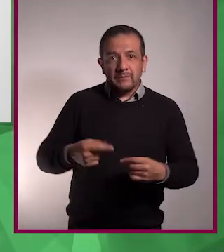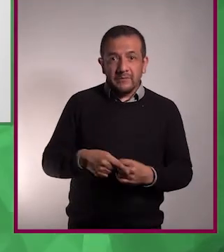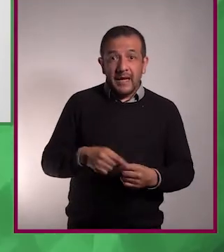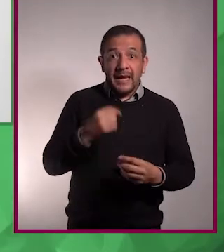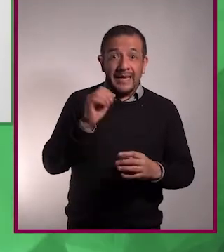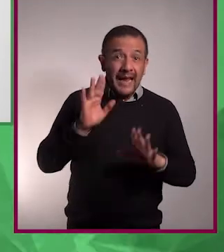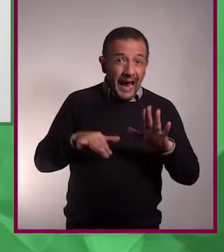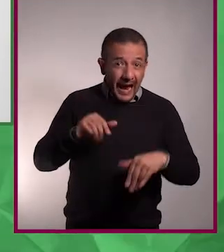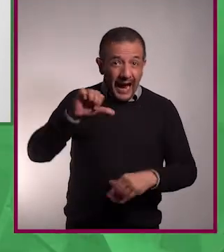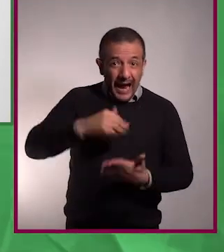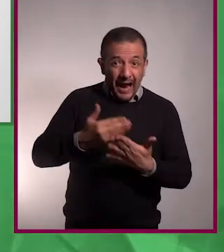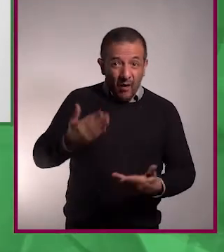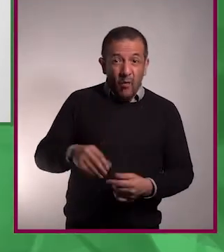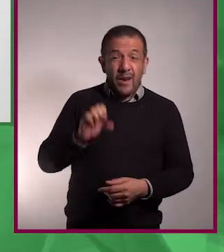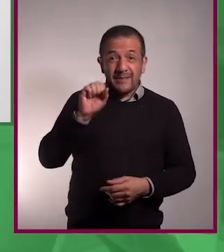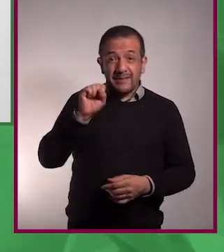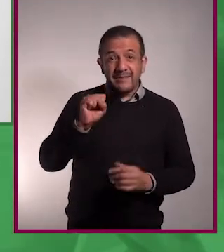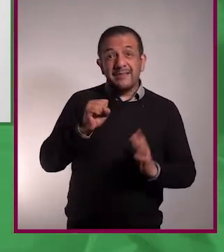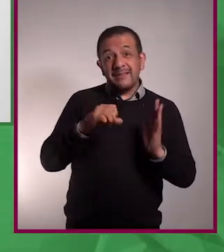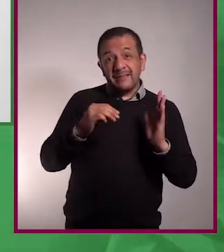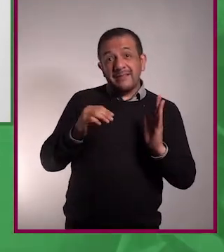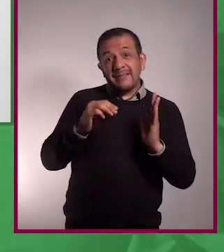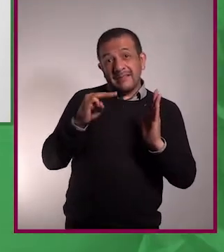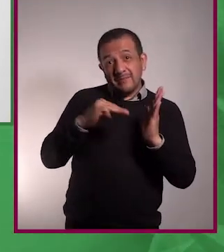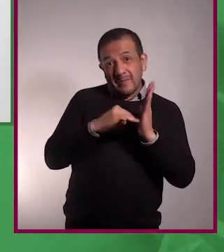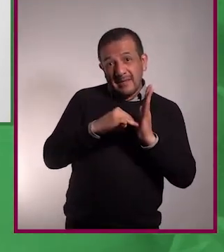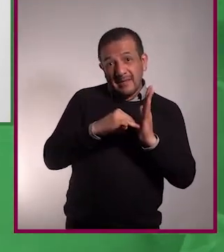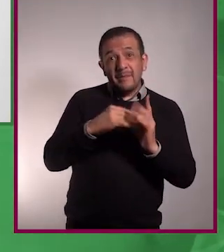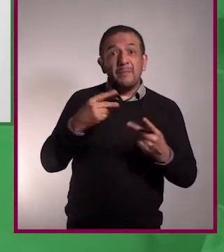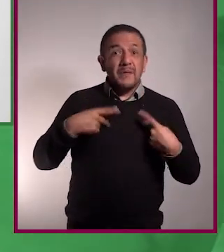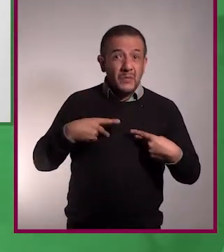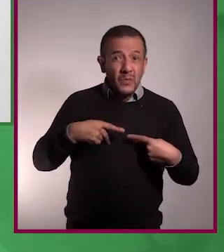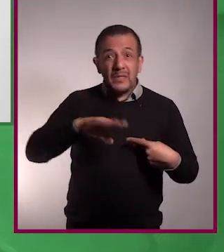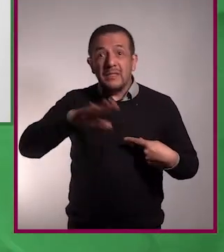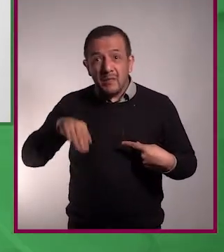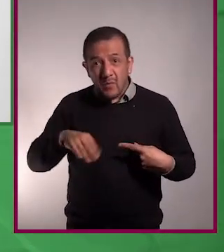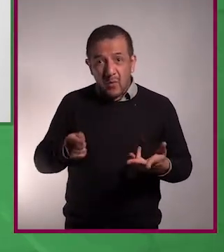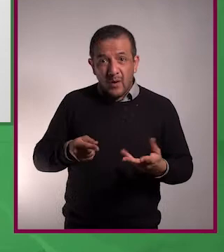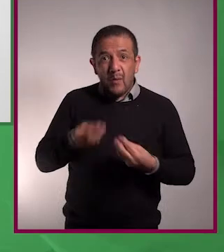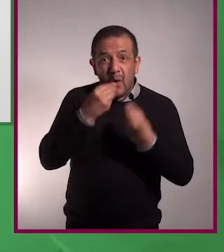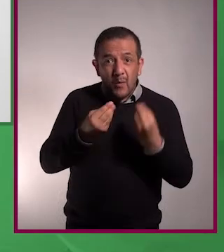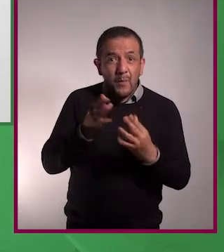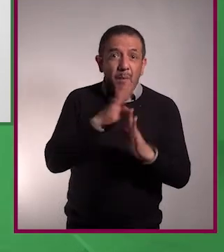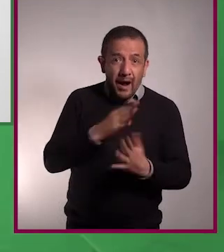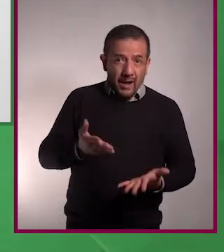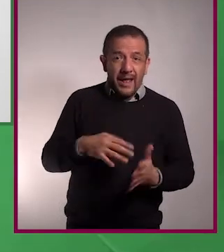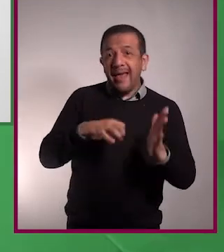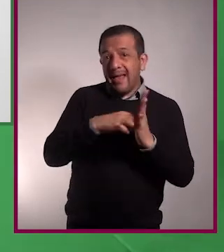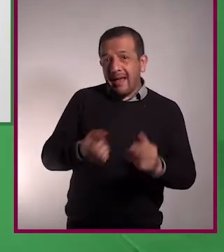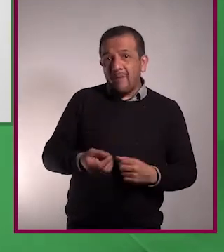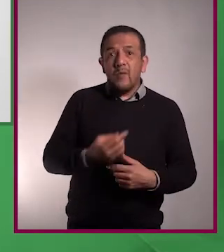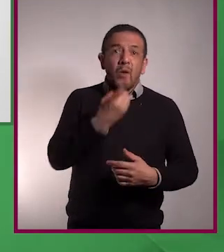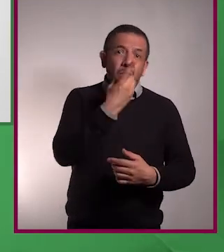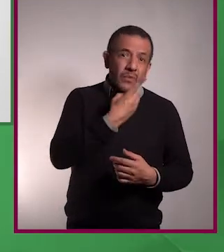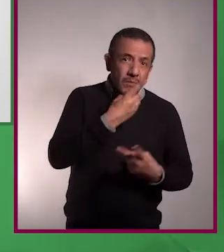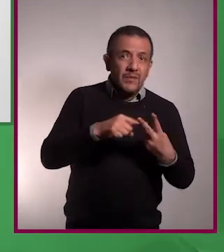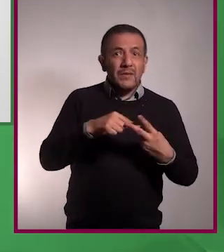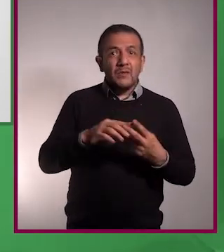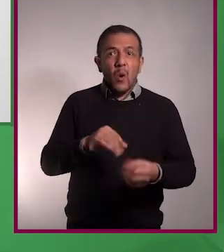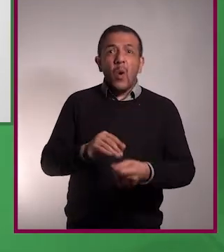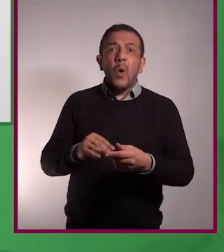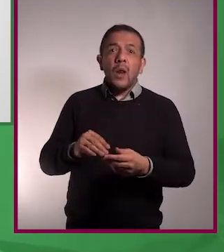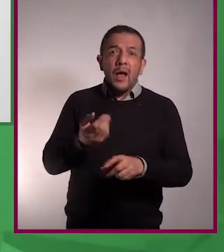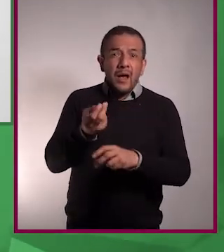año, cerca de 600.000 personas mueren en la región debido a enfermedades relacionadas con una alimentación inadecuada, como